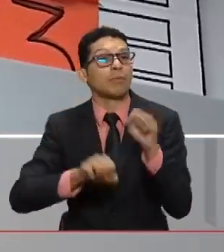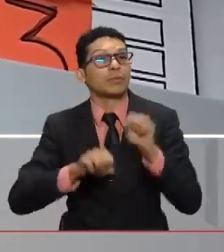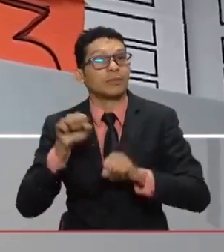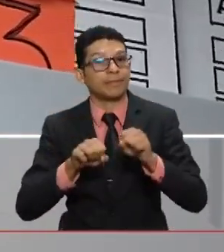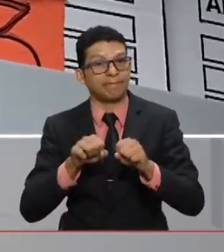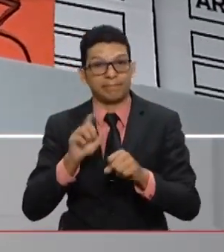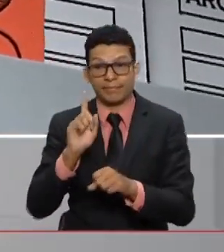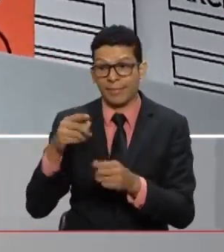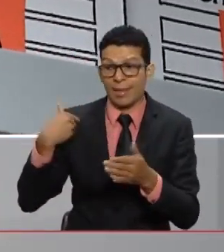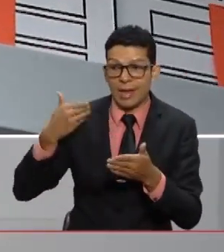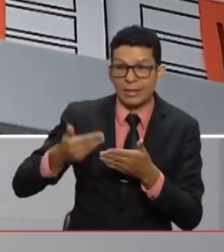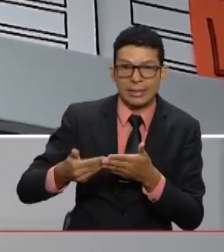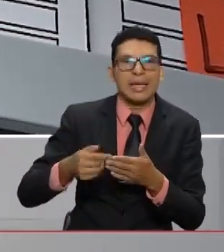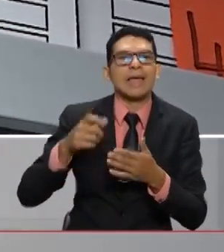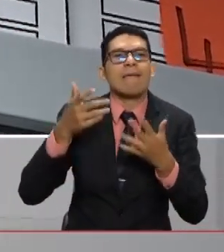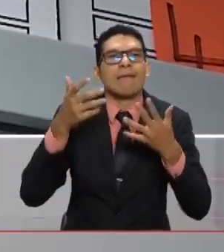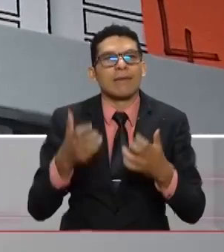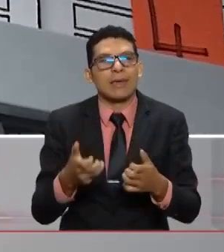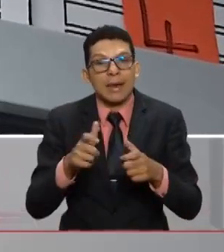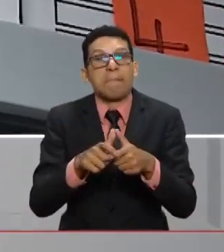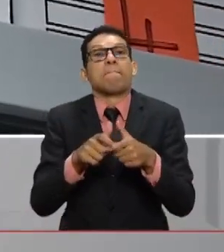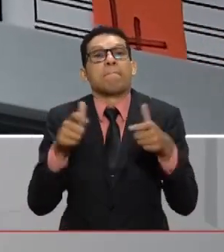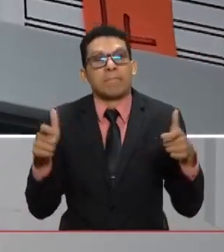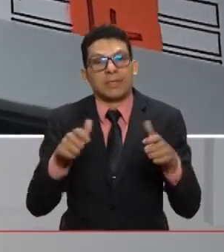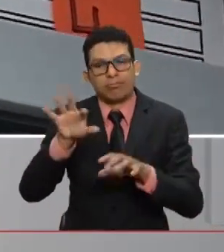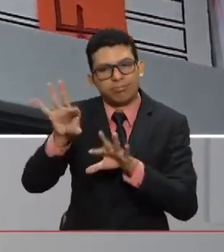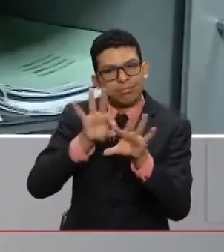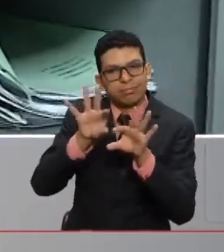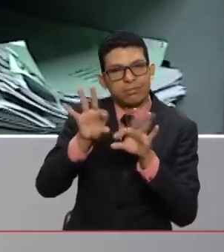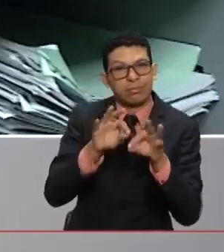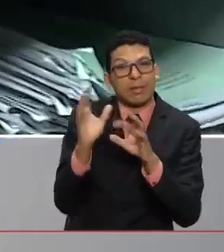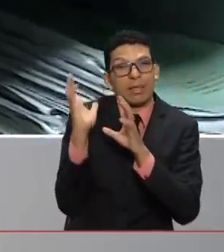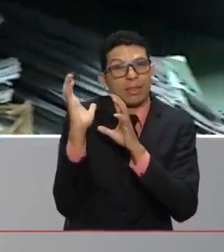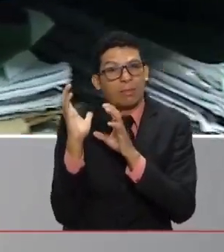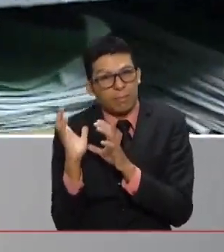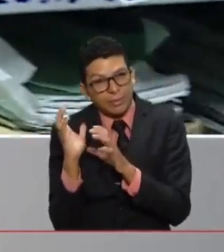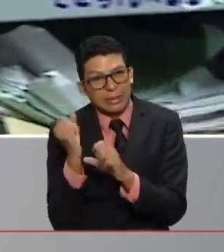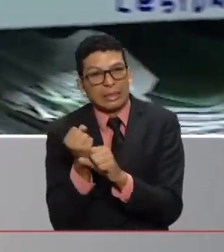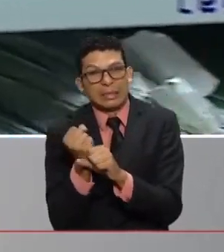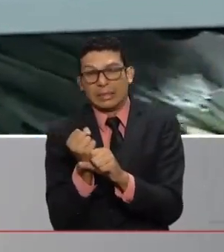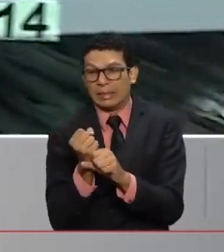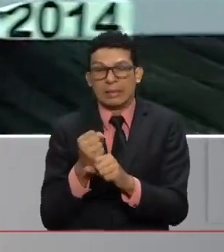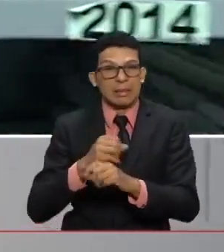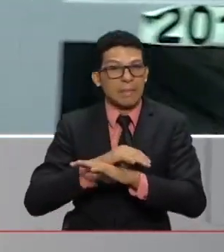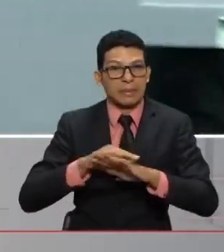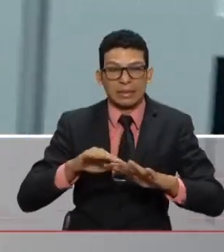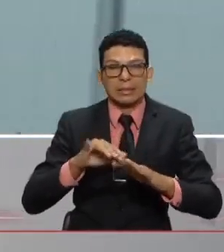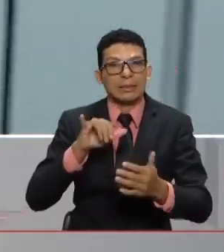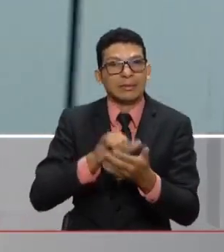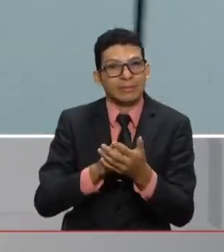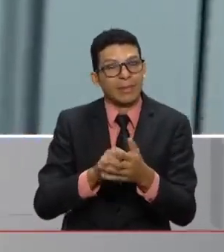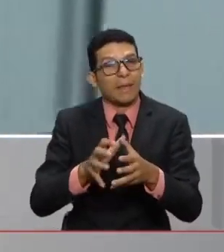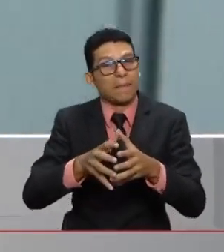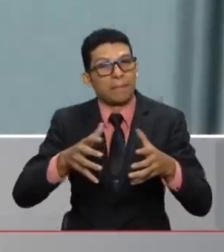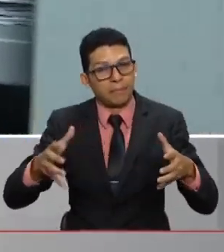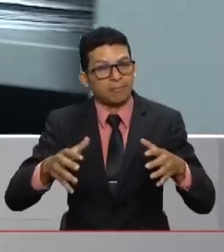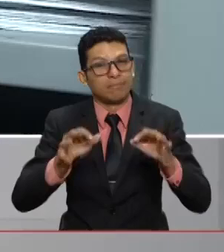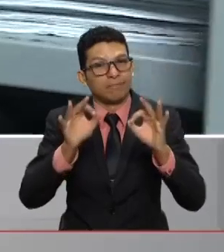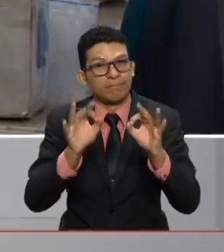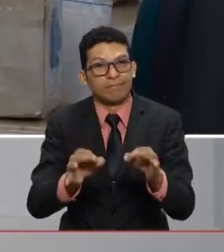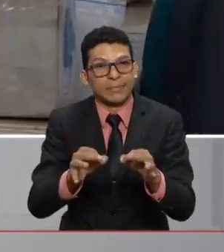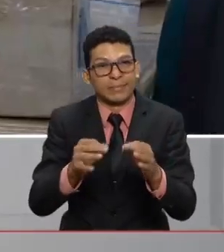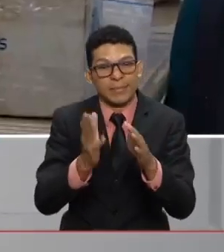la justicia exigen aumento de personal por la carga de trabajo que recae sobre cada uno de ellos por la gran cantidad